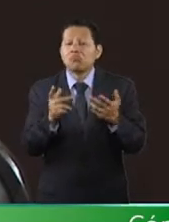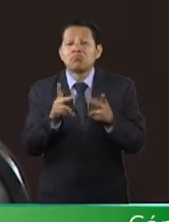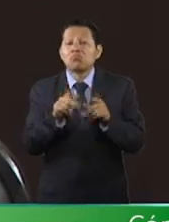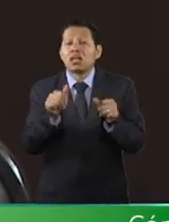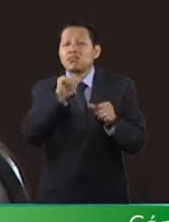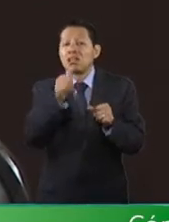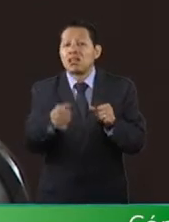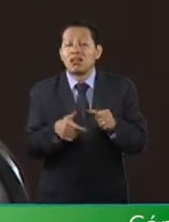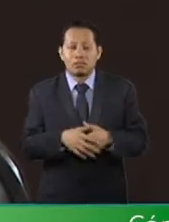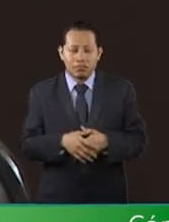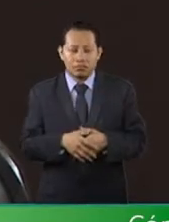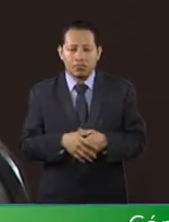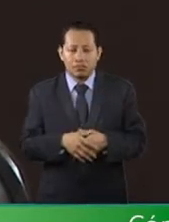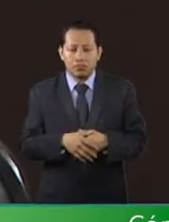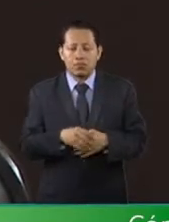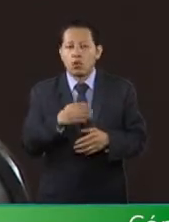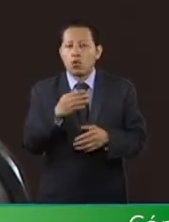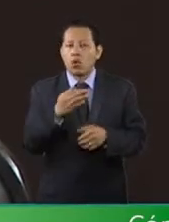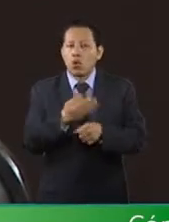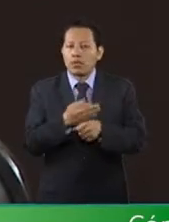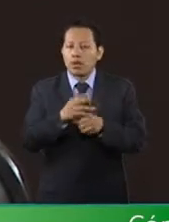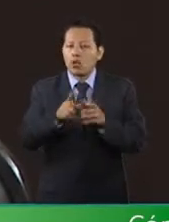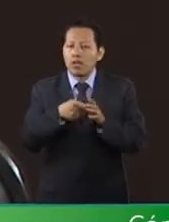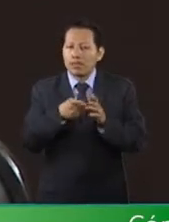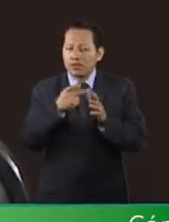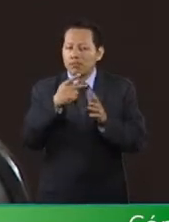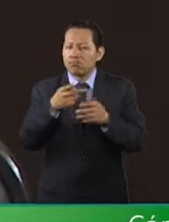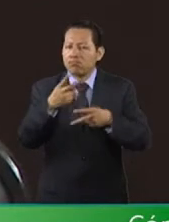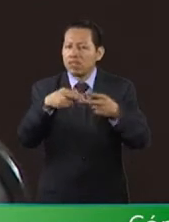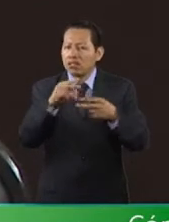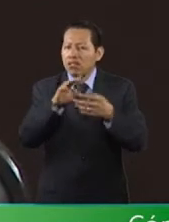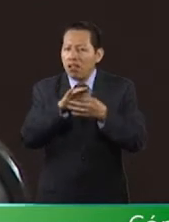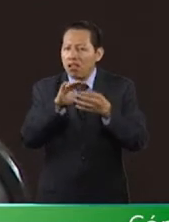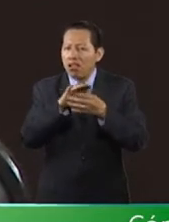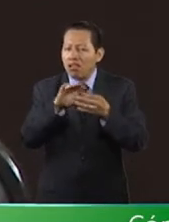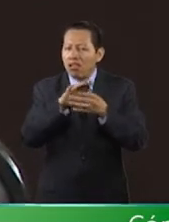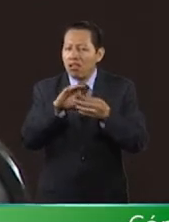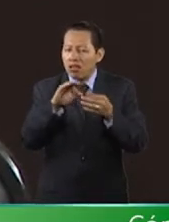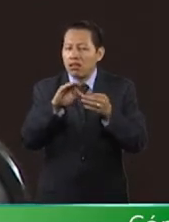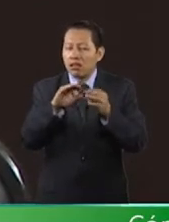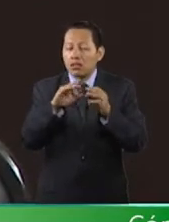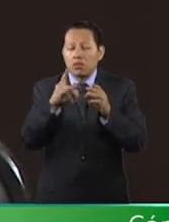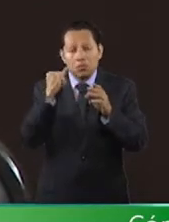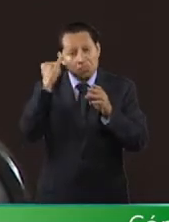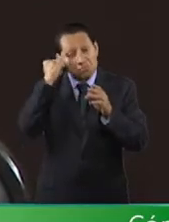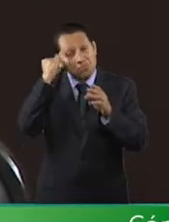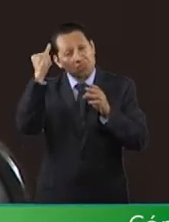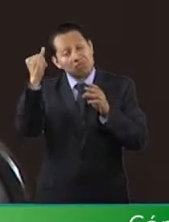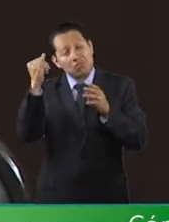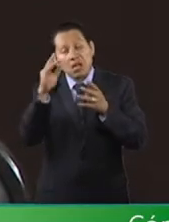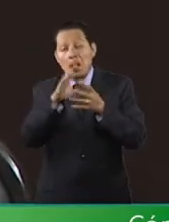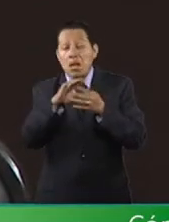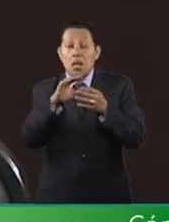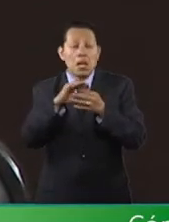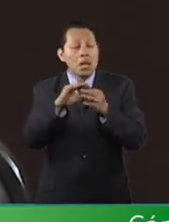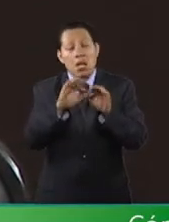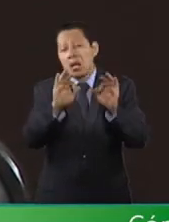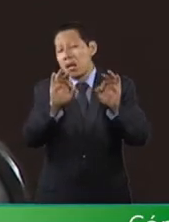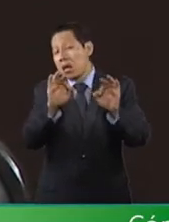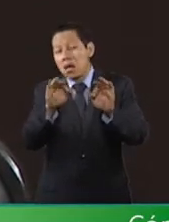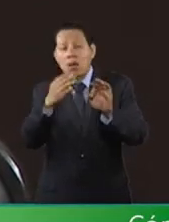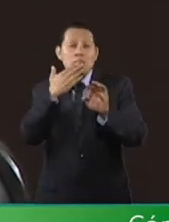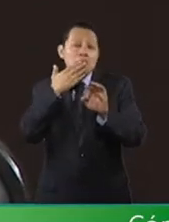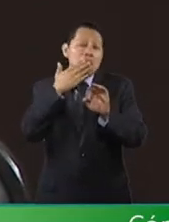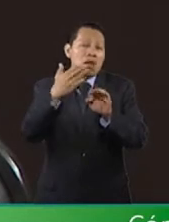nada hoy nuevamente vienen aquí a vender una supuesta panacea a proponernos